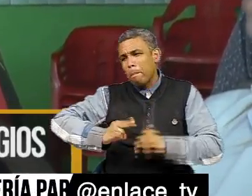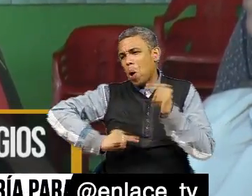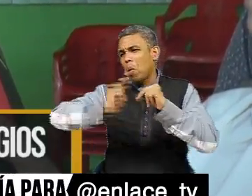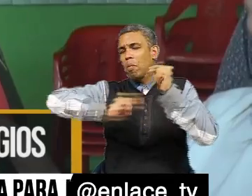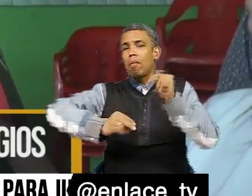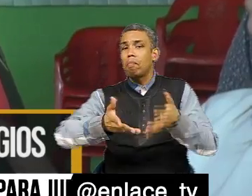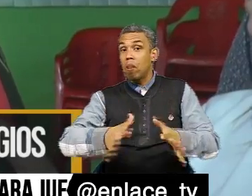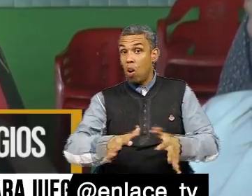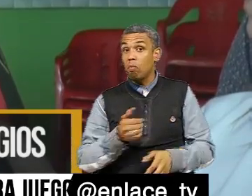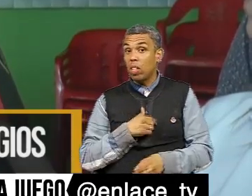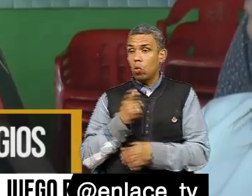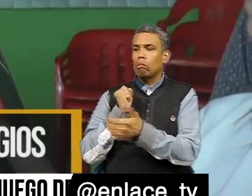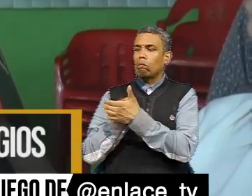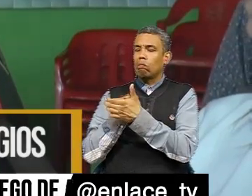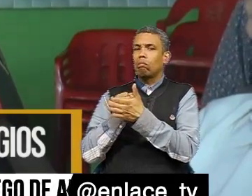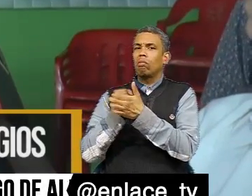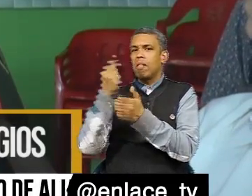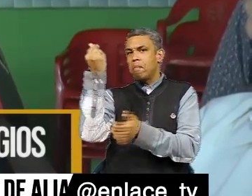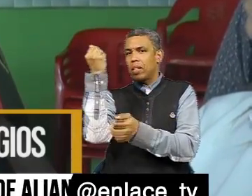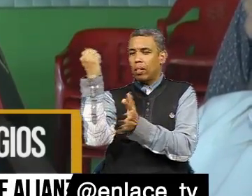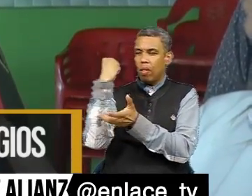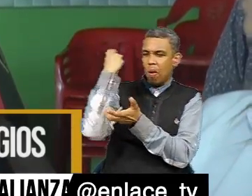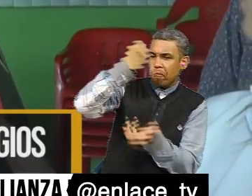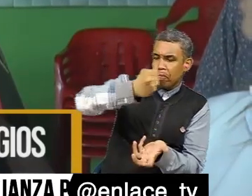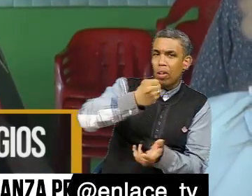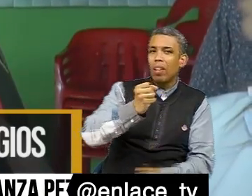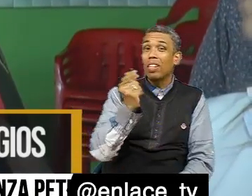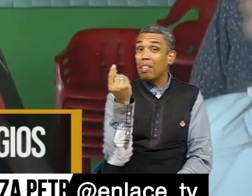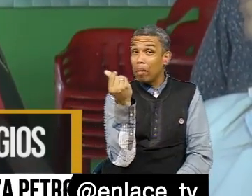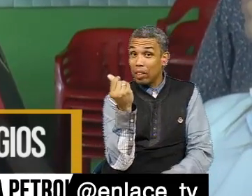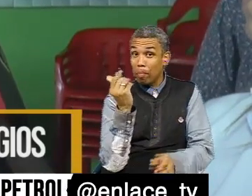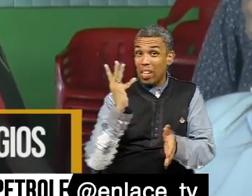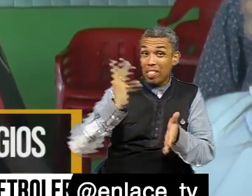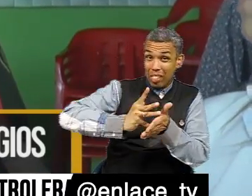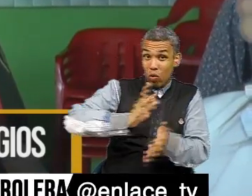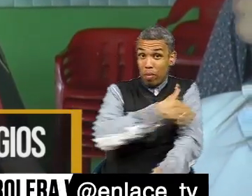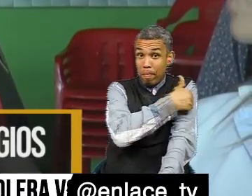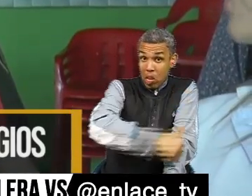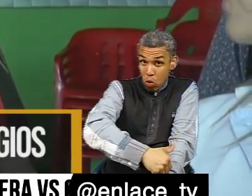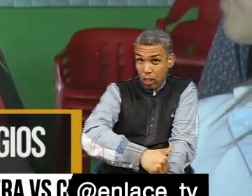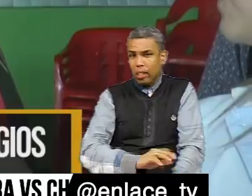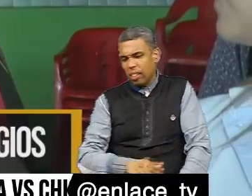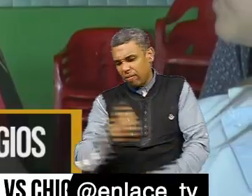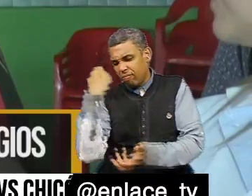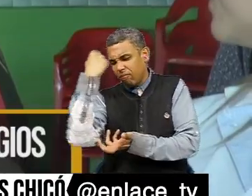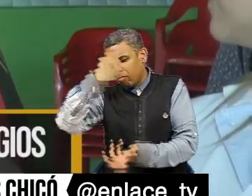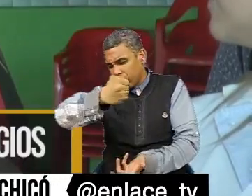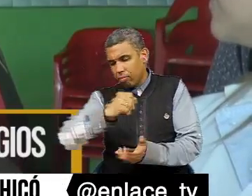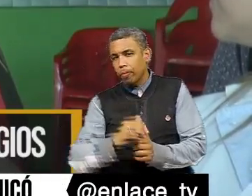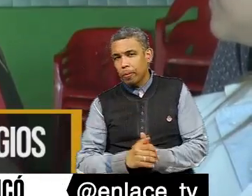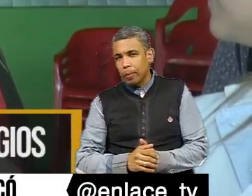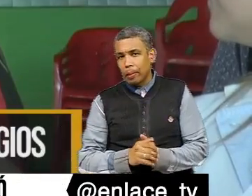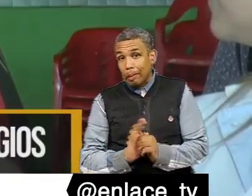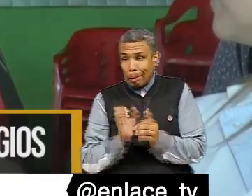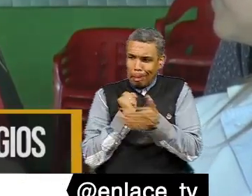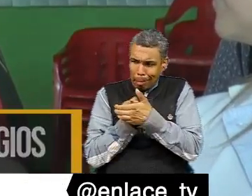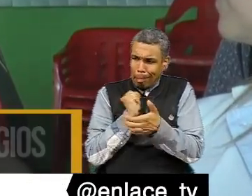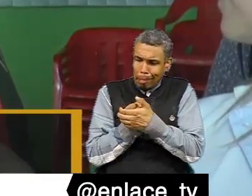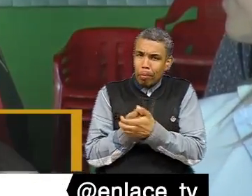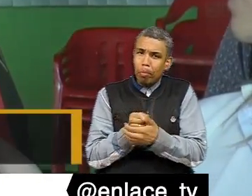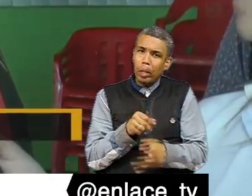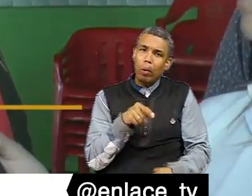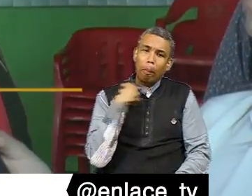pesos. Lo vamos a hacer a través de regalías. Hemos estado muy cerca, pero cada vez la burocracia en Bogotá es más complicada